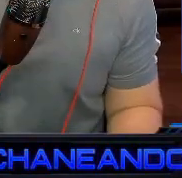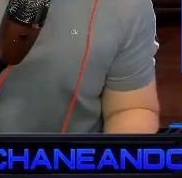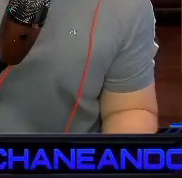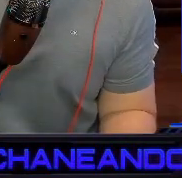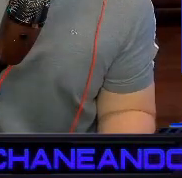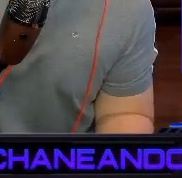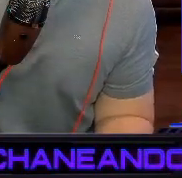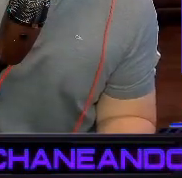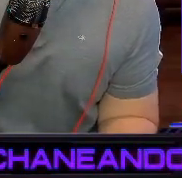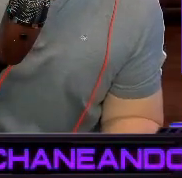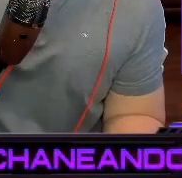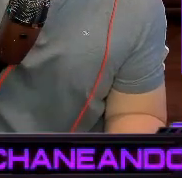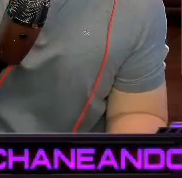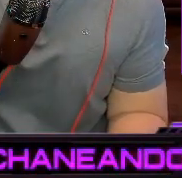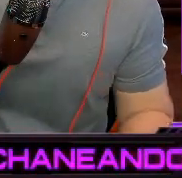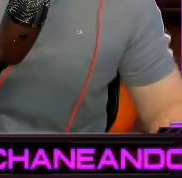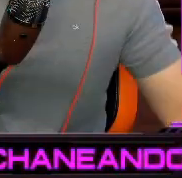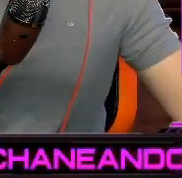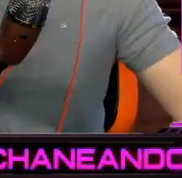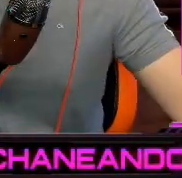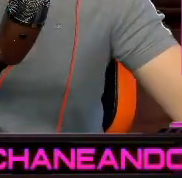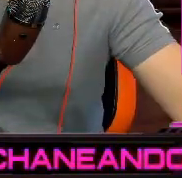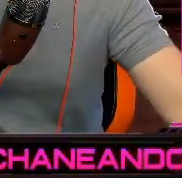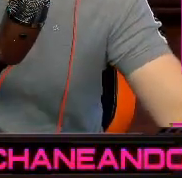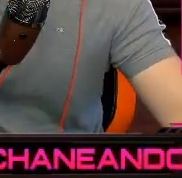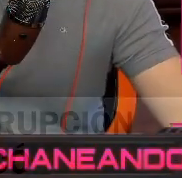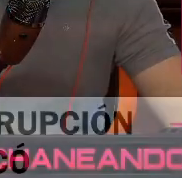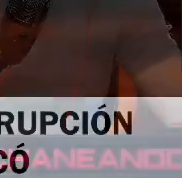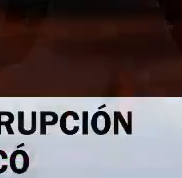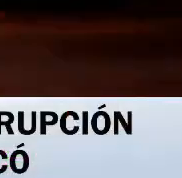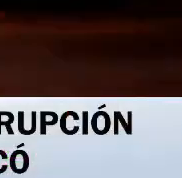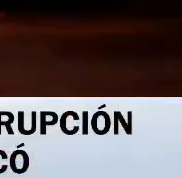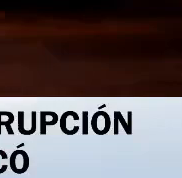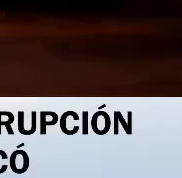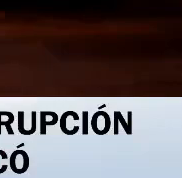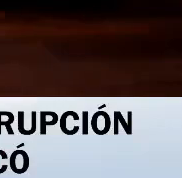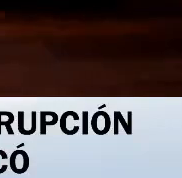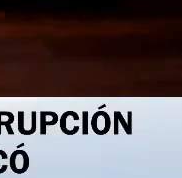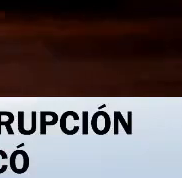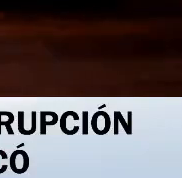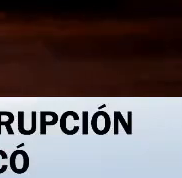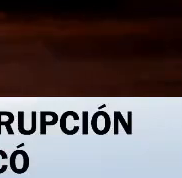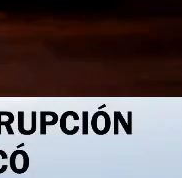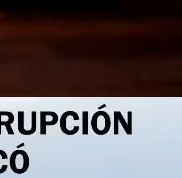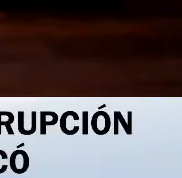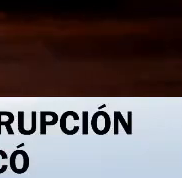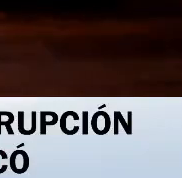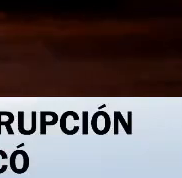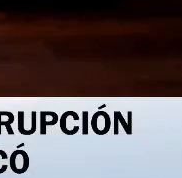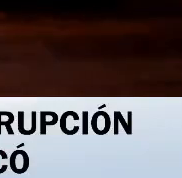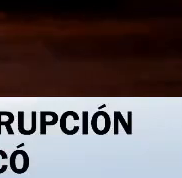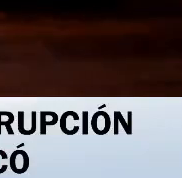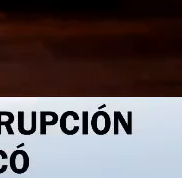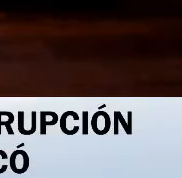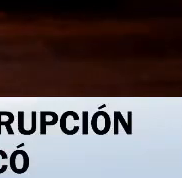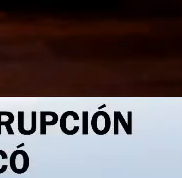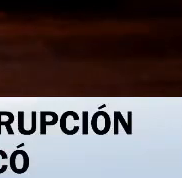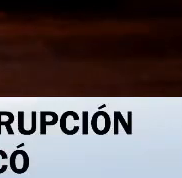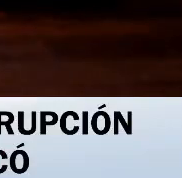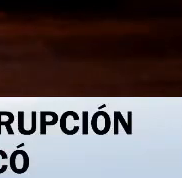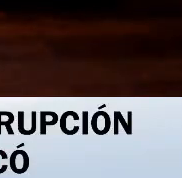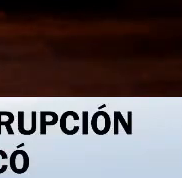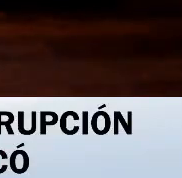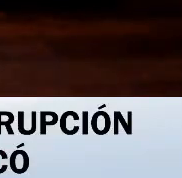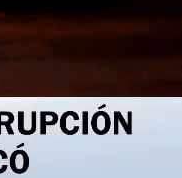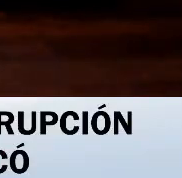utilizaba, insecticidas y herbicidas para el tema del dengue. Jugaron con la salud de mujeres,